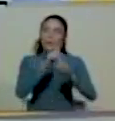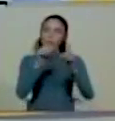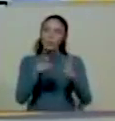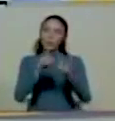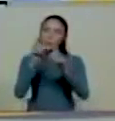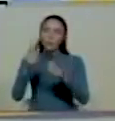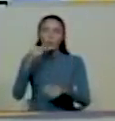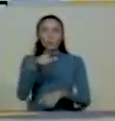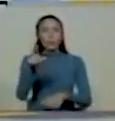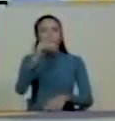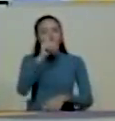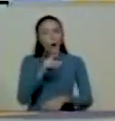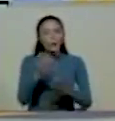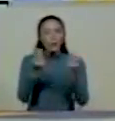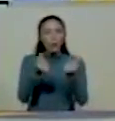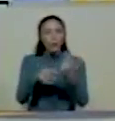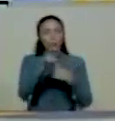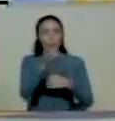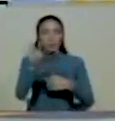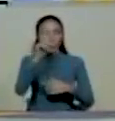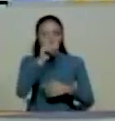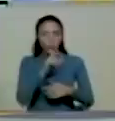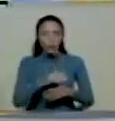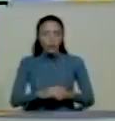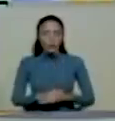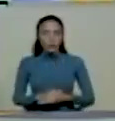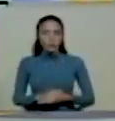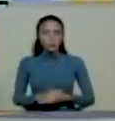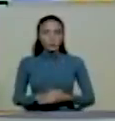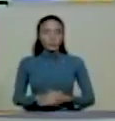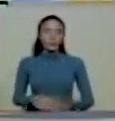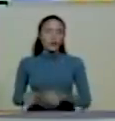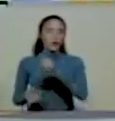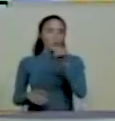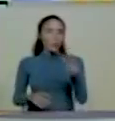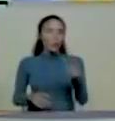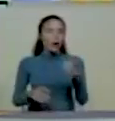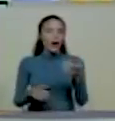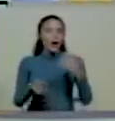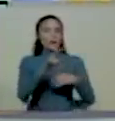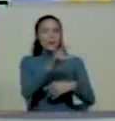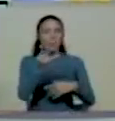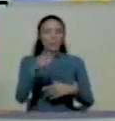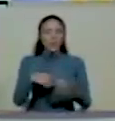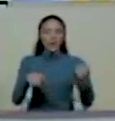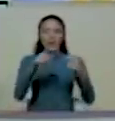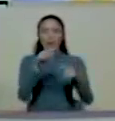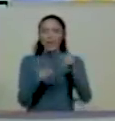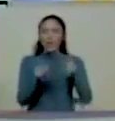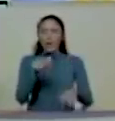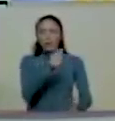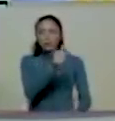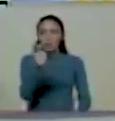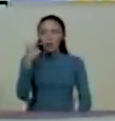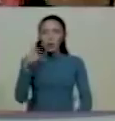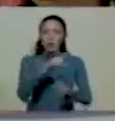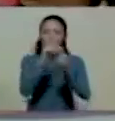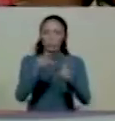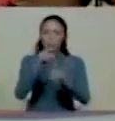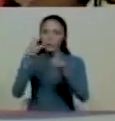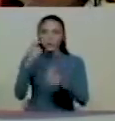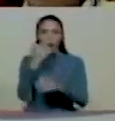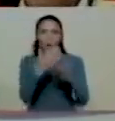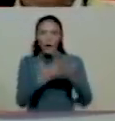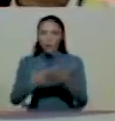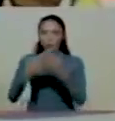años tienes tú, muchacho? 24. ¿Y cuántos años tienes tú? Por ahí me dijo 23. ¿A qué edad